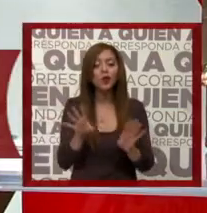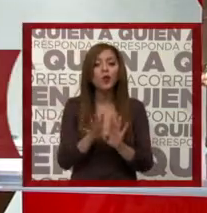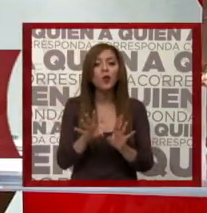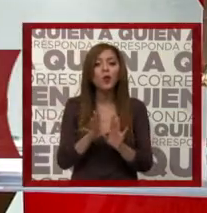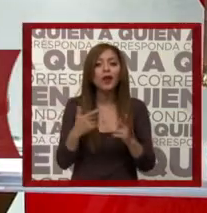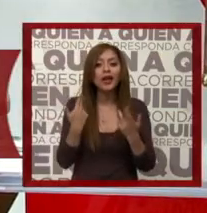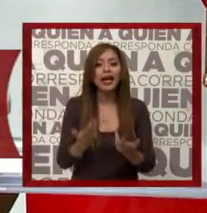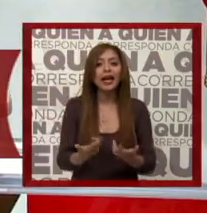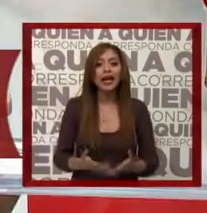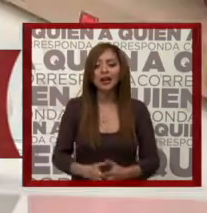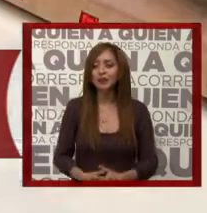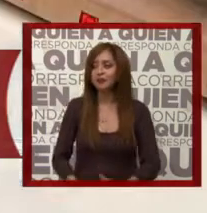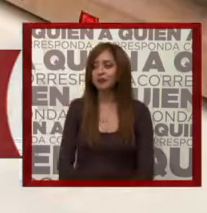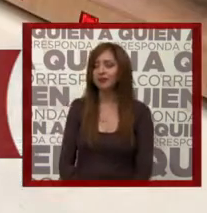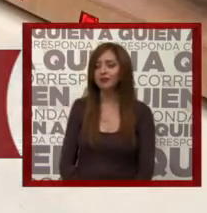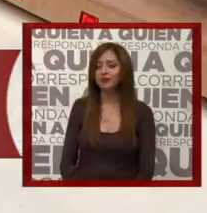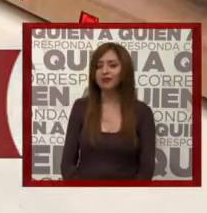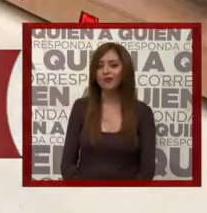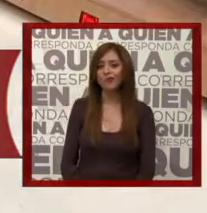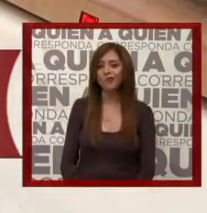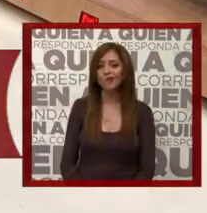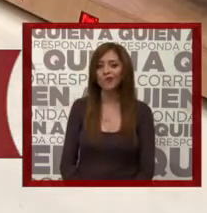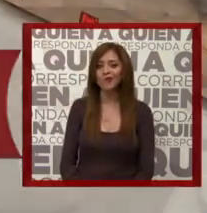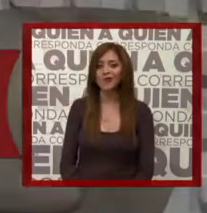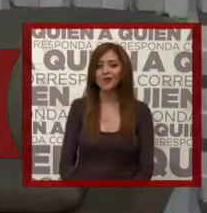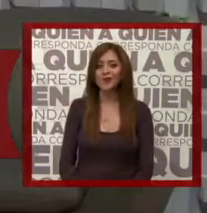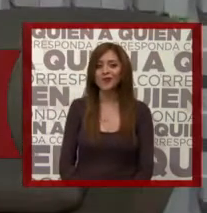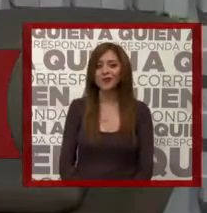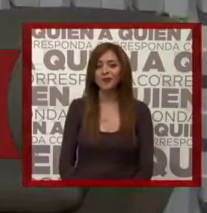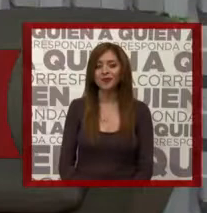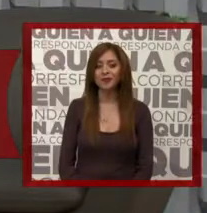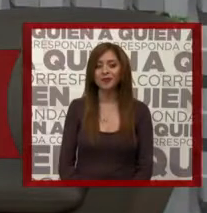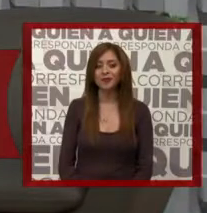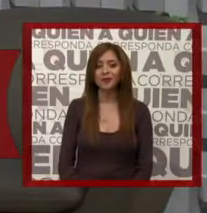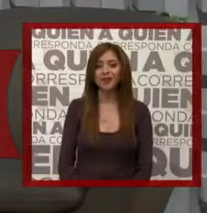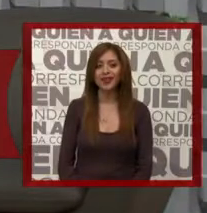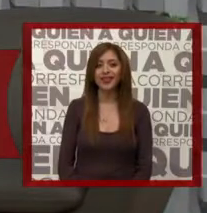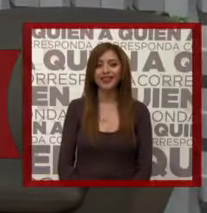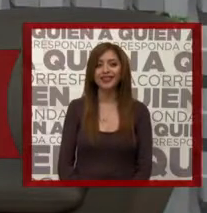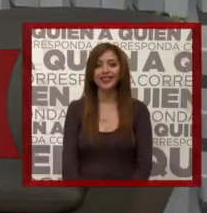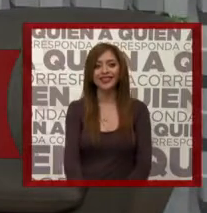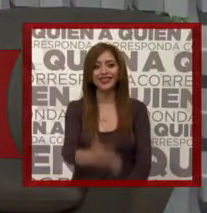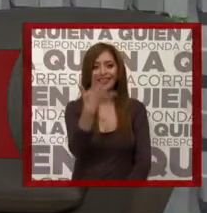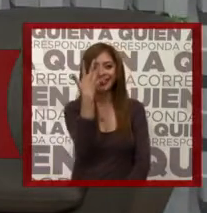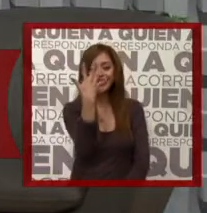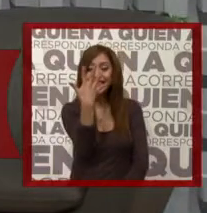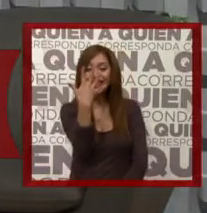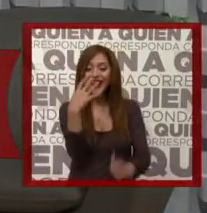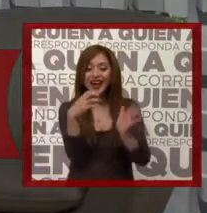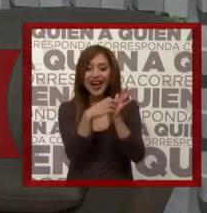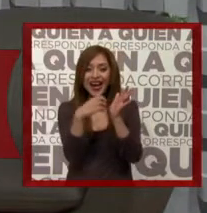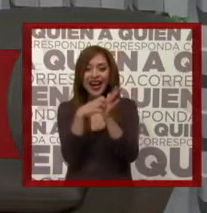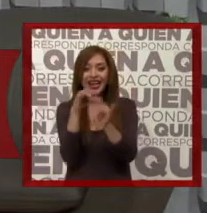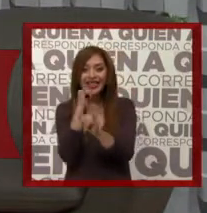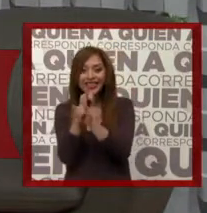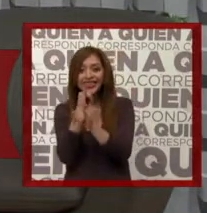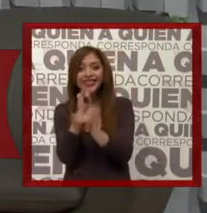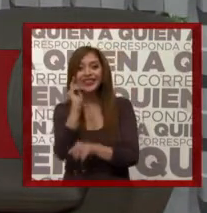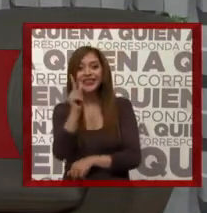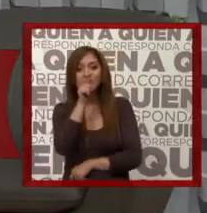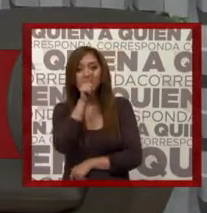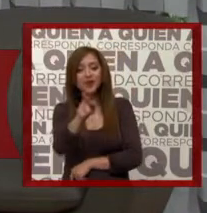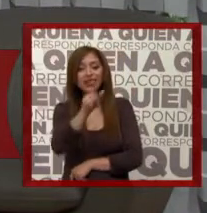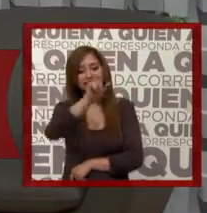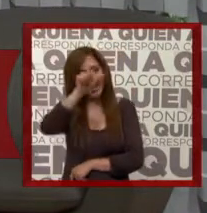regalar. No. A través de 5 cajas, a través de las redes sociales, en la cuenta oficial del